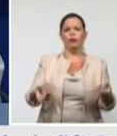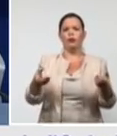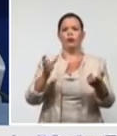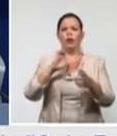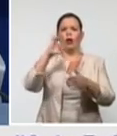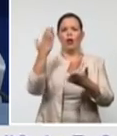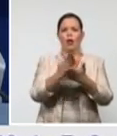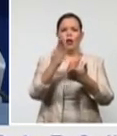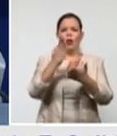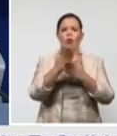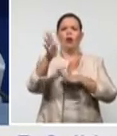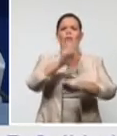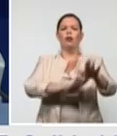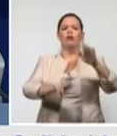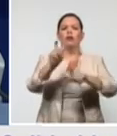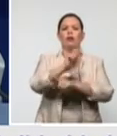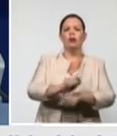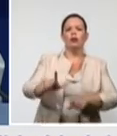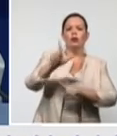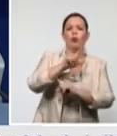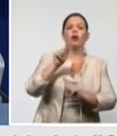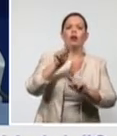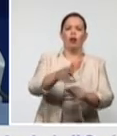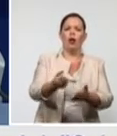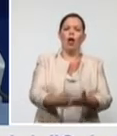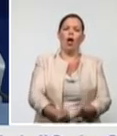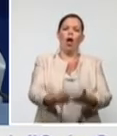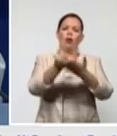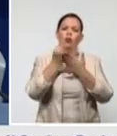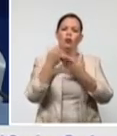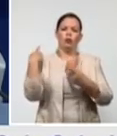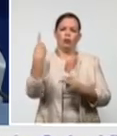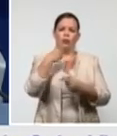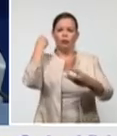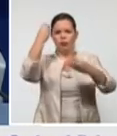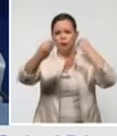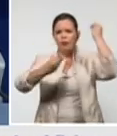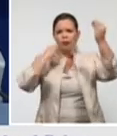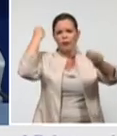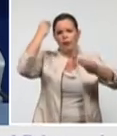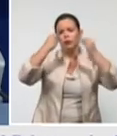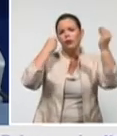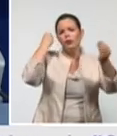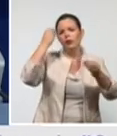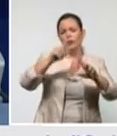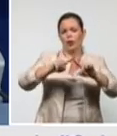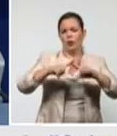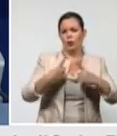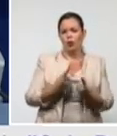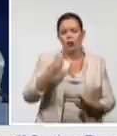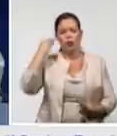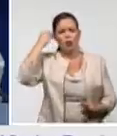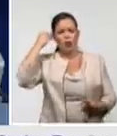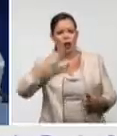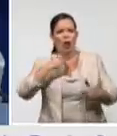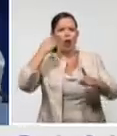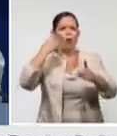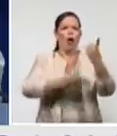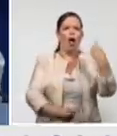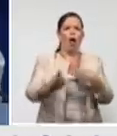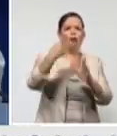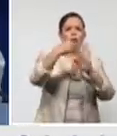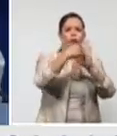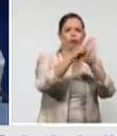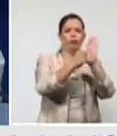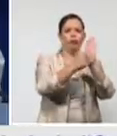va a permitir hacer un análisis teniendo en cuenta otro indicador, que son las tasas